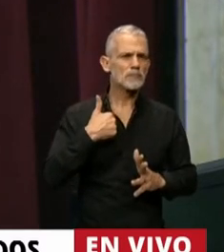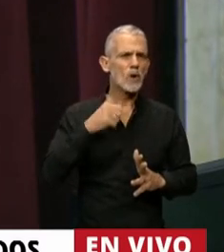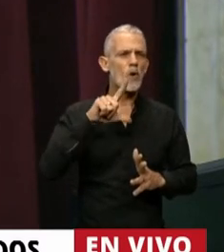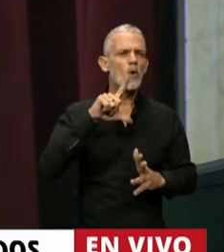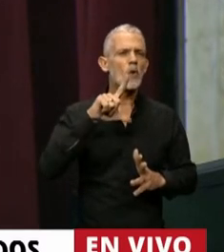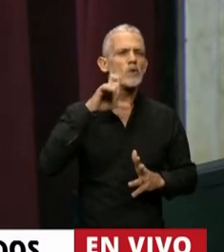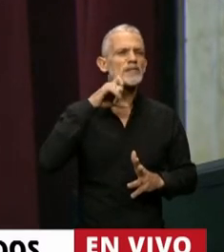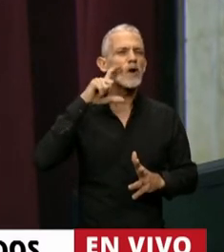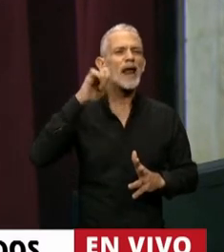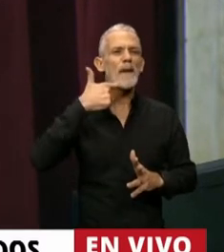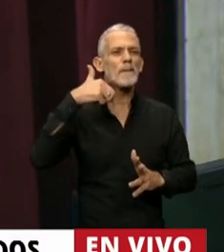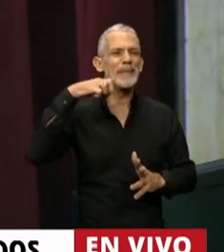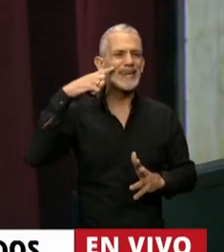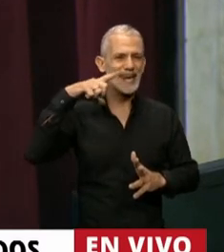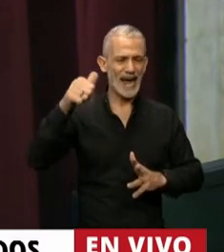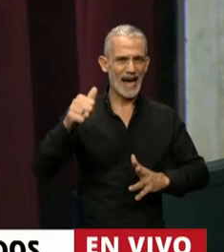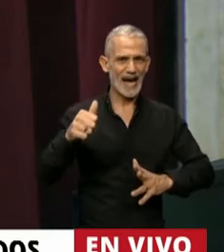Luciana Laspina.